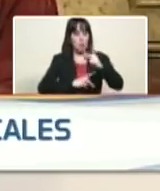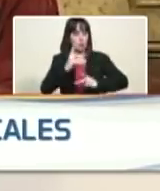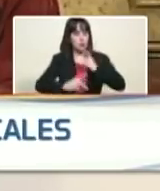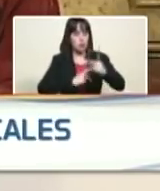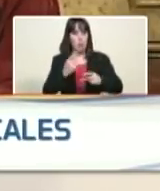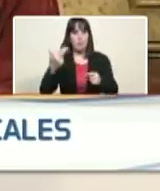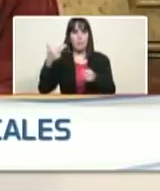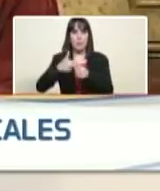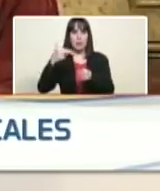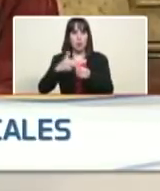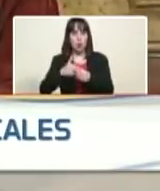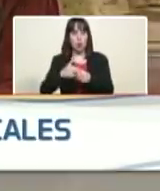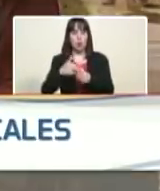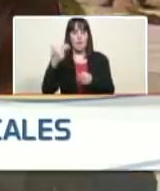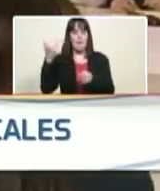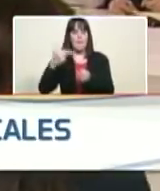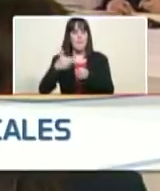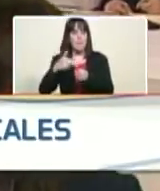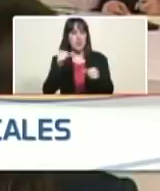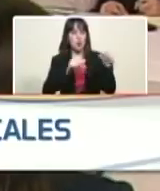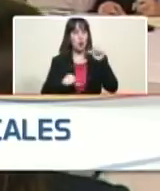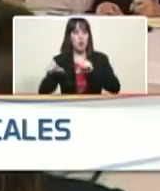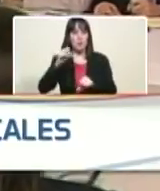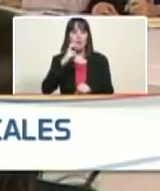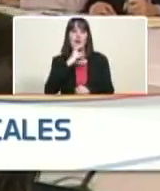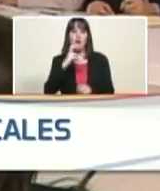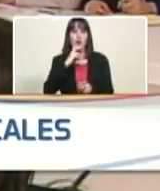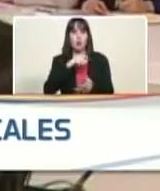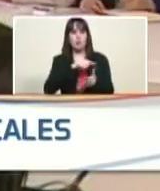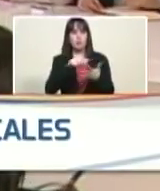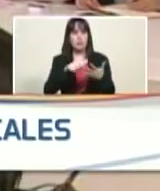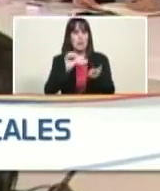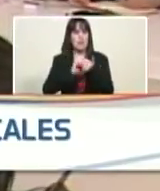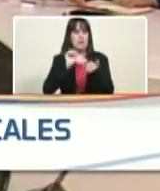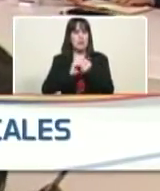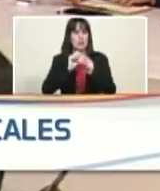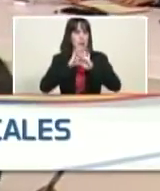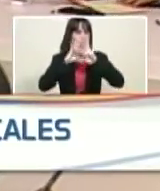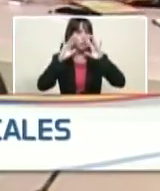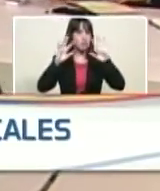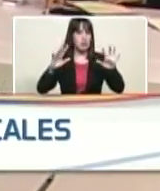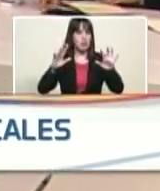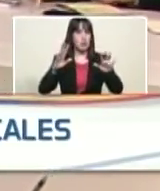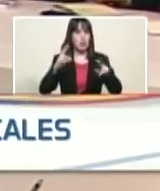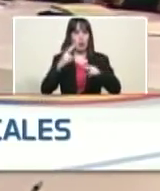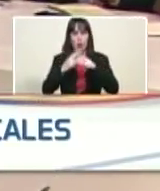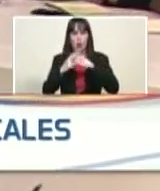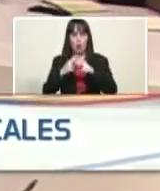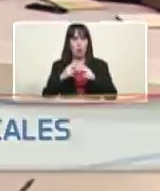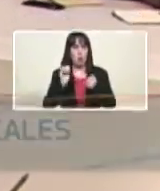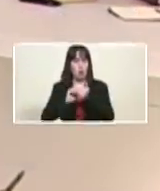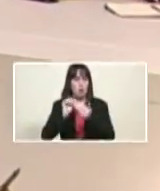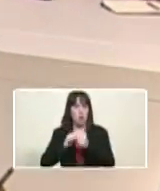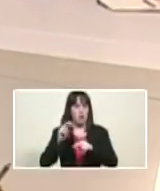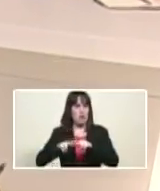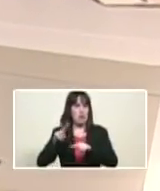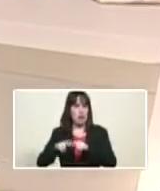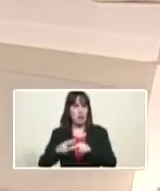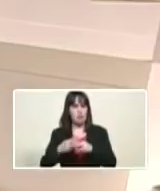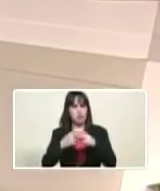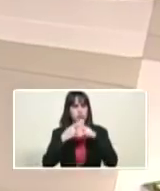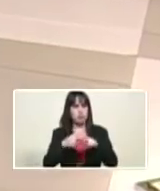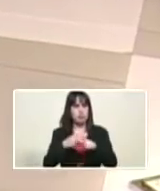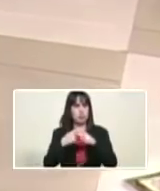petróleo, petroquímica, oro, diamante, coltán, cobre, hierro,